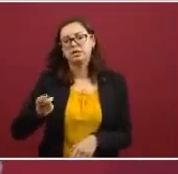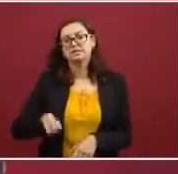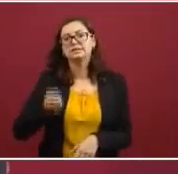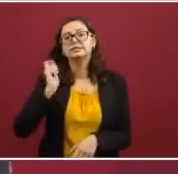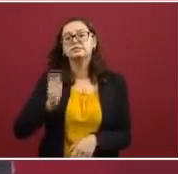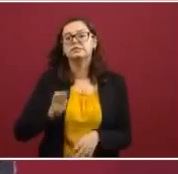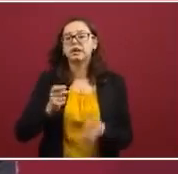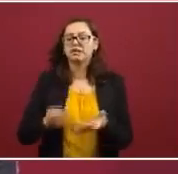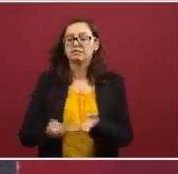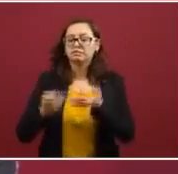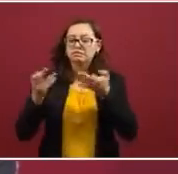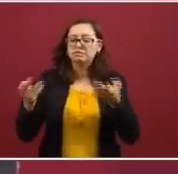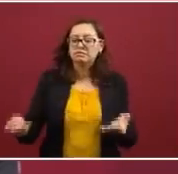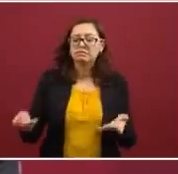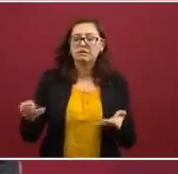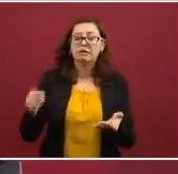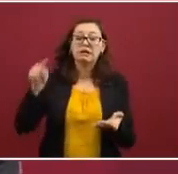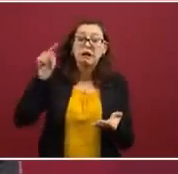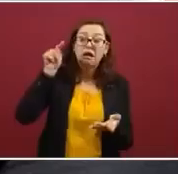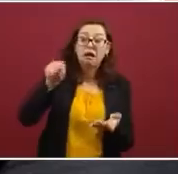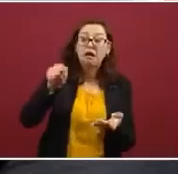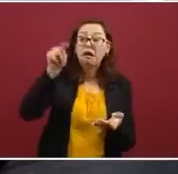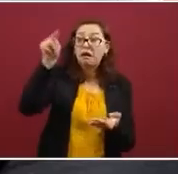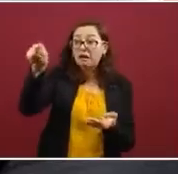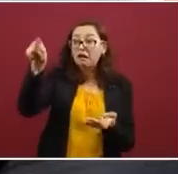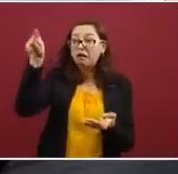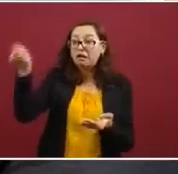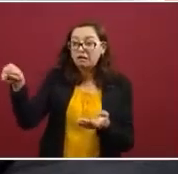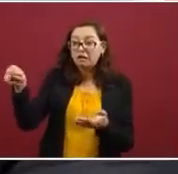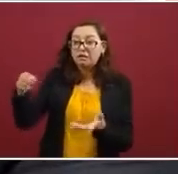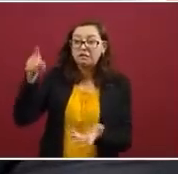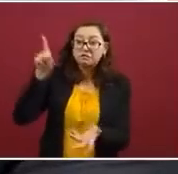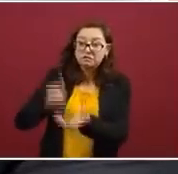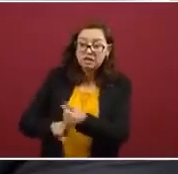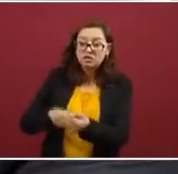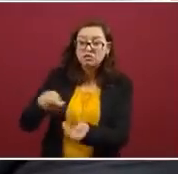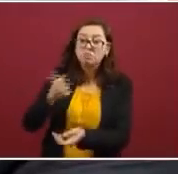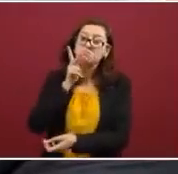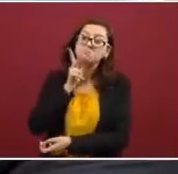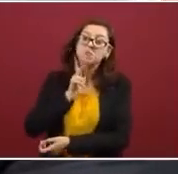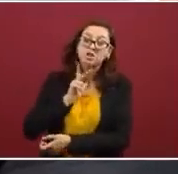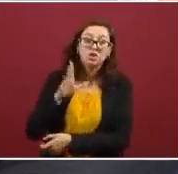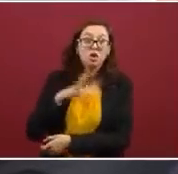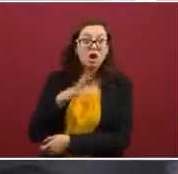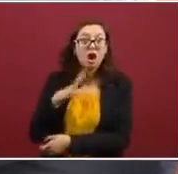yacimientos de petróleo que nos van a permitir